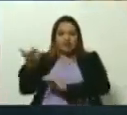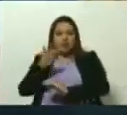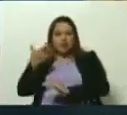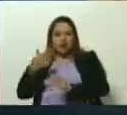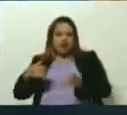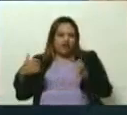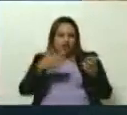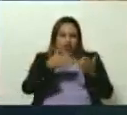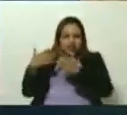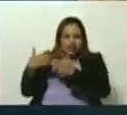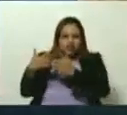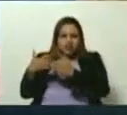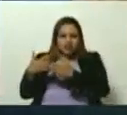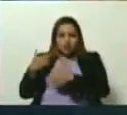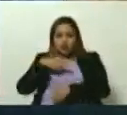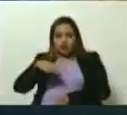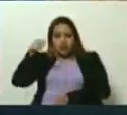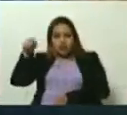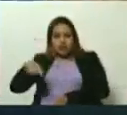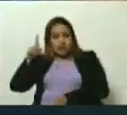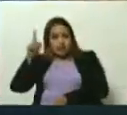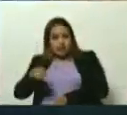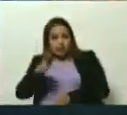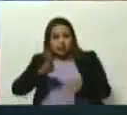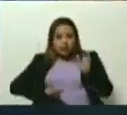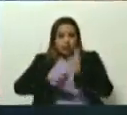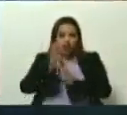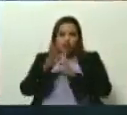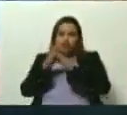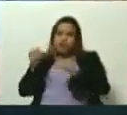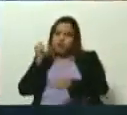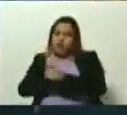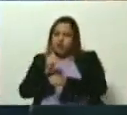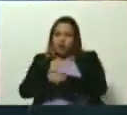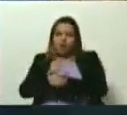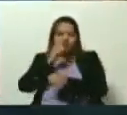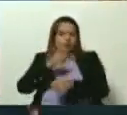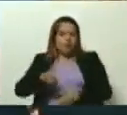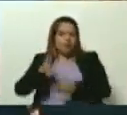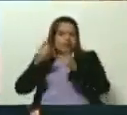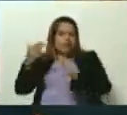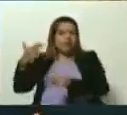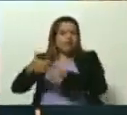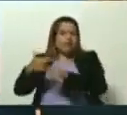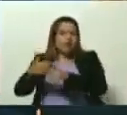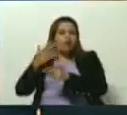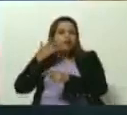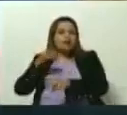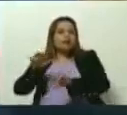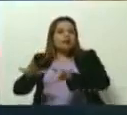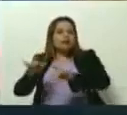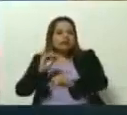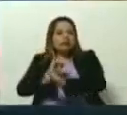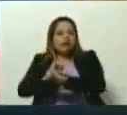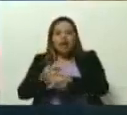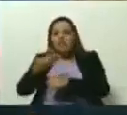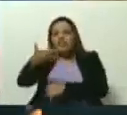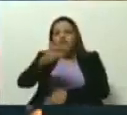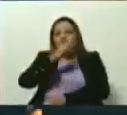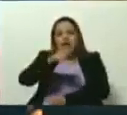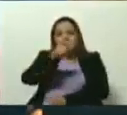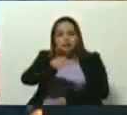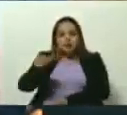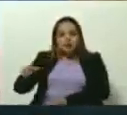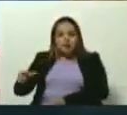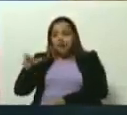violencia. Nosotros aquí también vamos a desarrollar todo un trabajo en contra de los delitos informáticos, darle información a las personas para